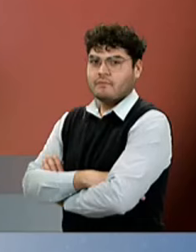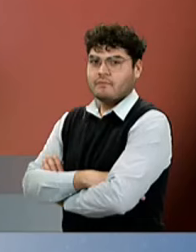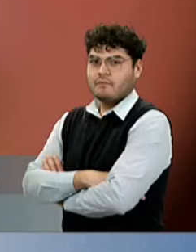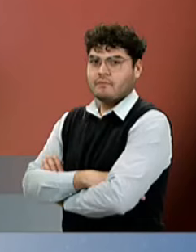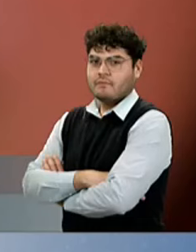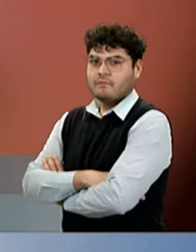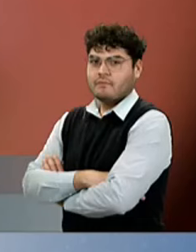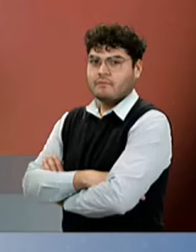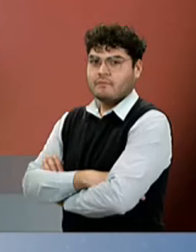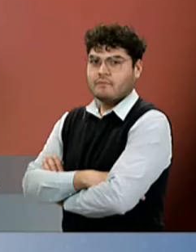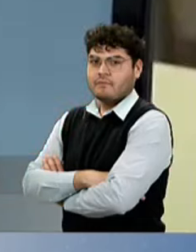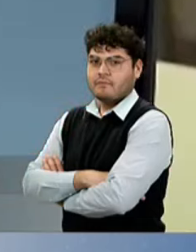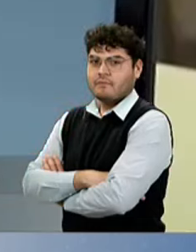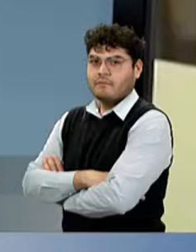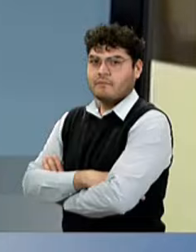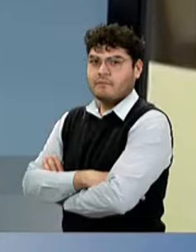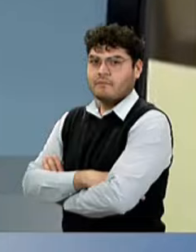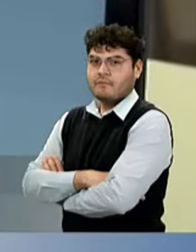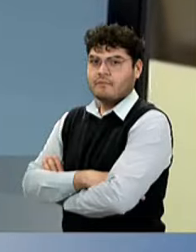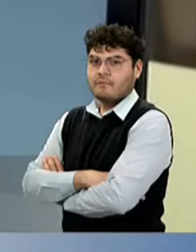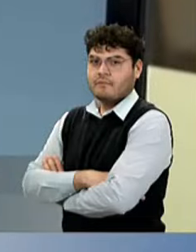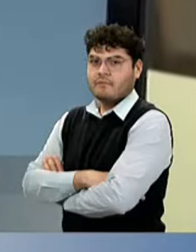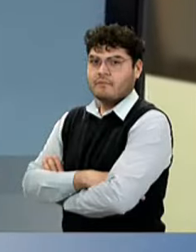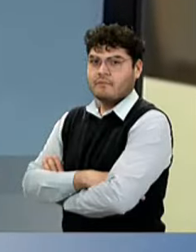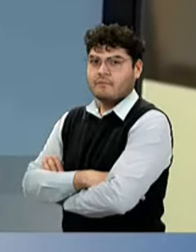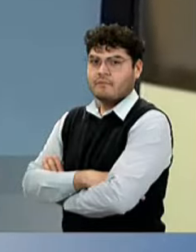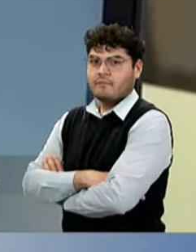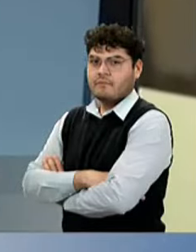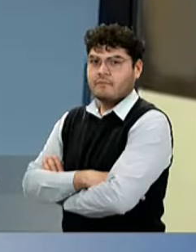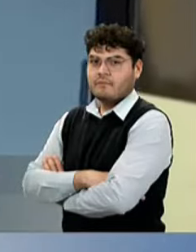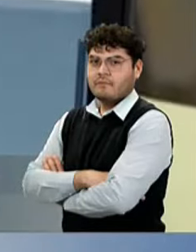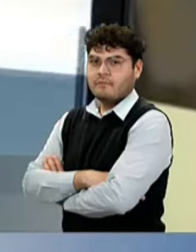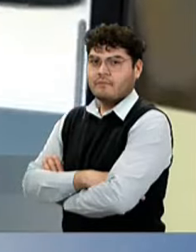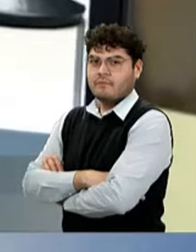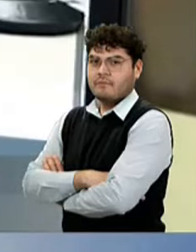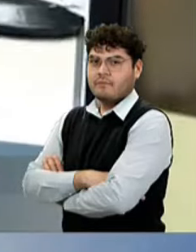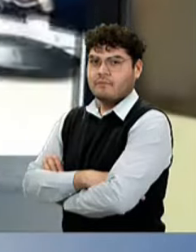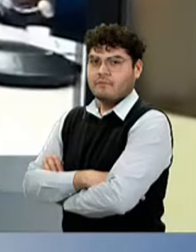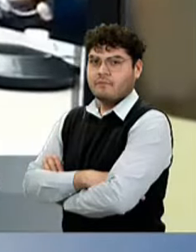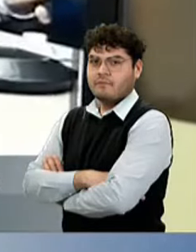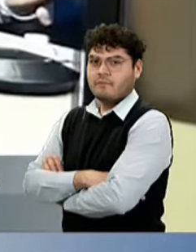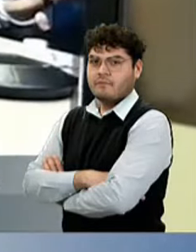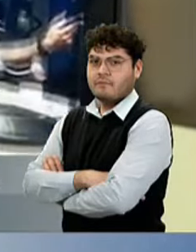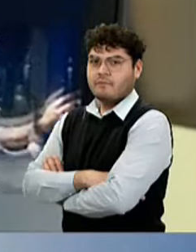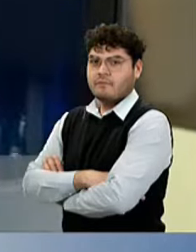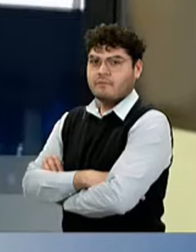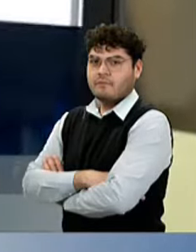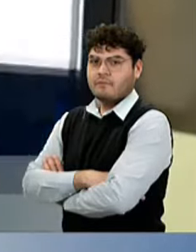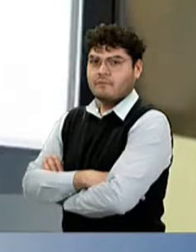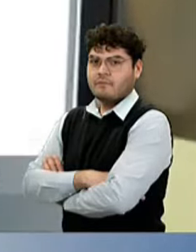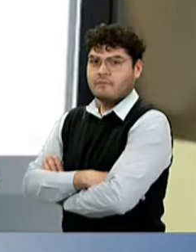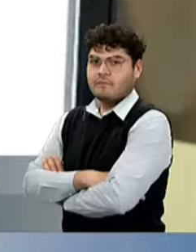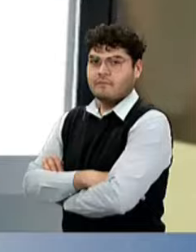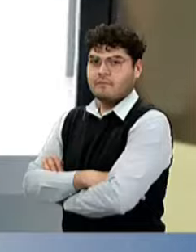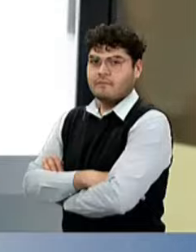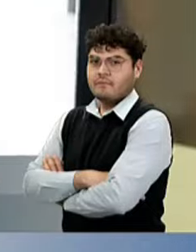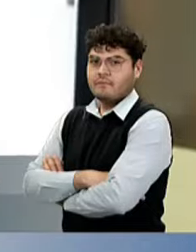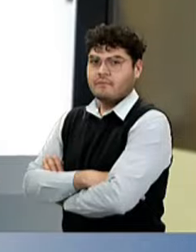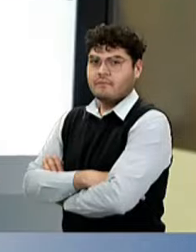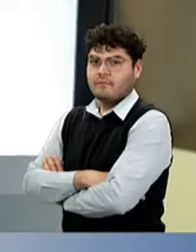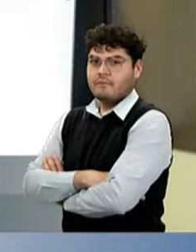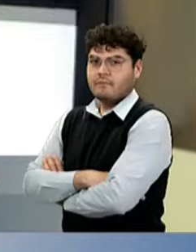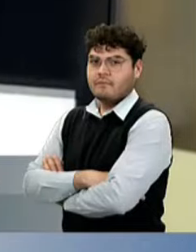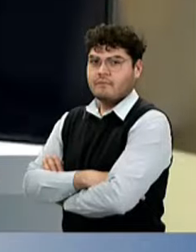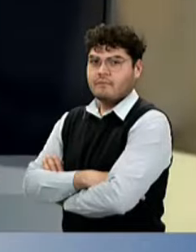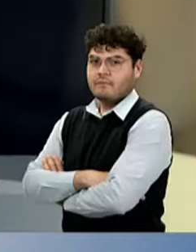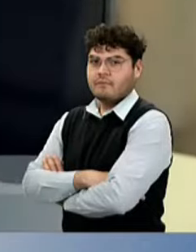Es la atribución que tiene el Servicio de Impuestos Internos, el único organismo que puede decretar o presentar estas querellas por delitos tributarios, recordemos, en